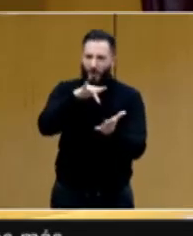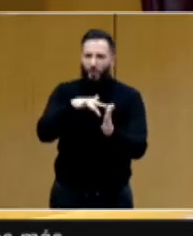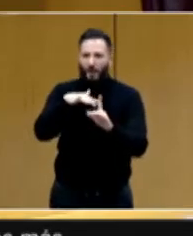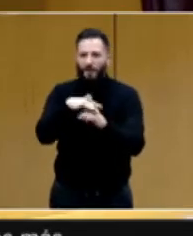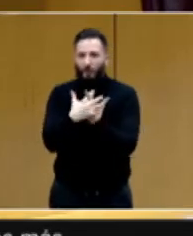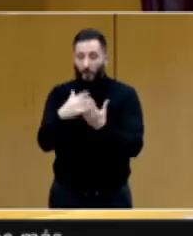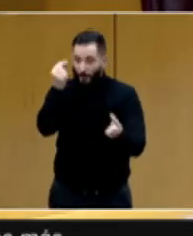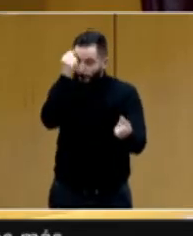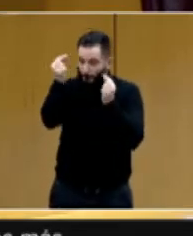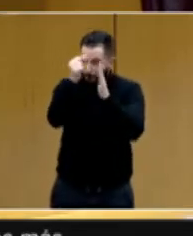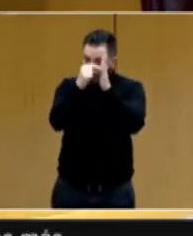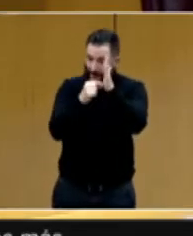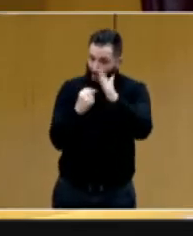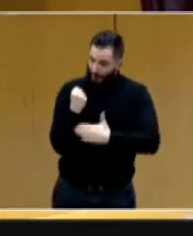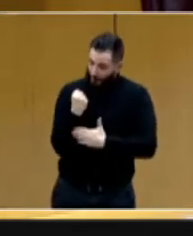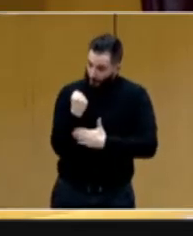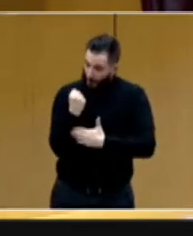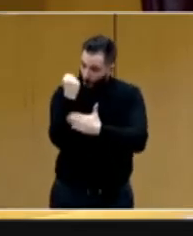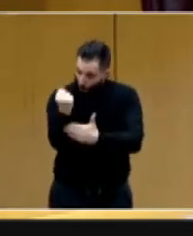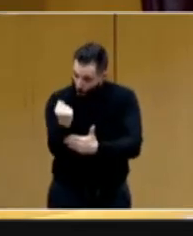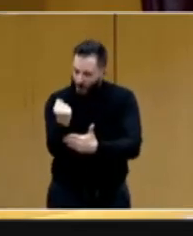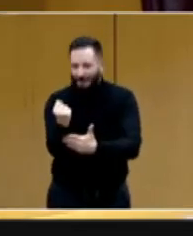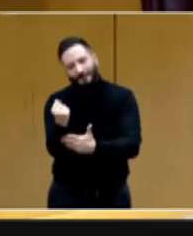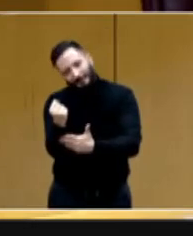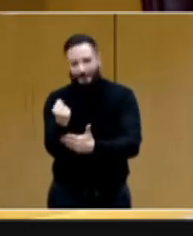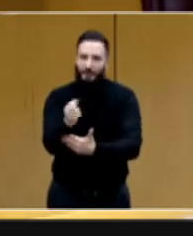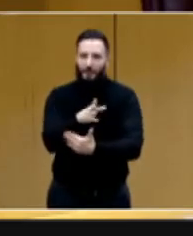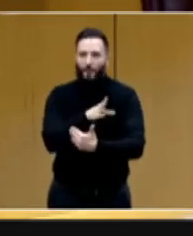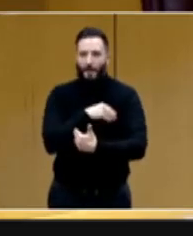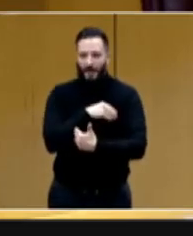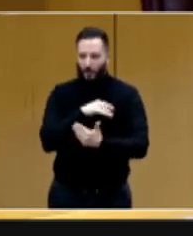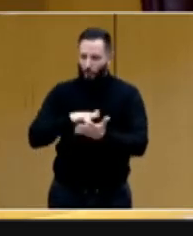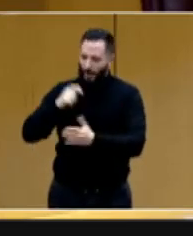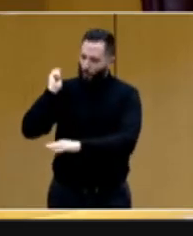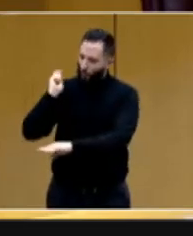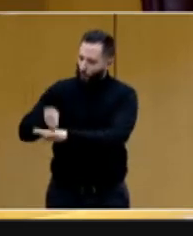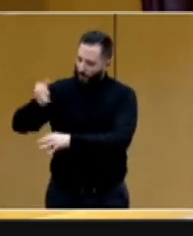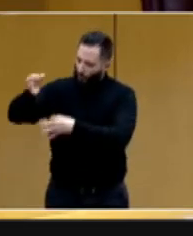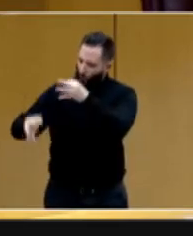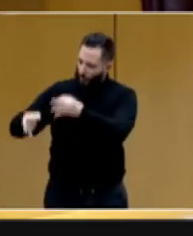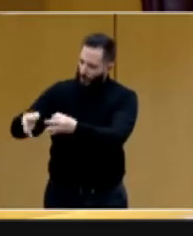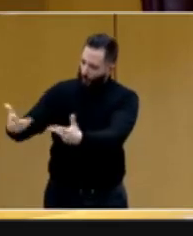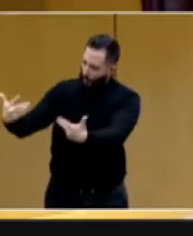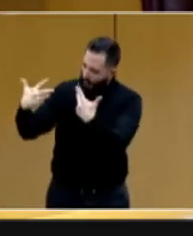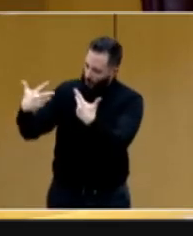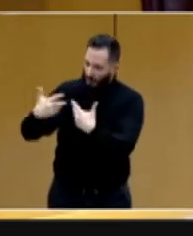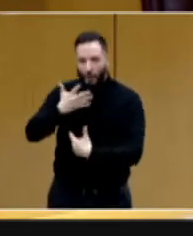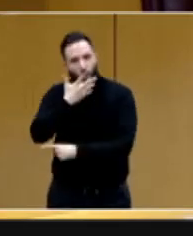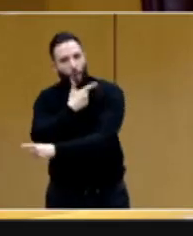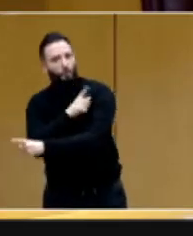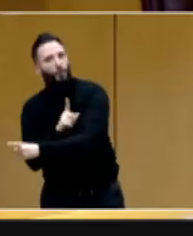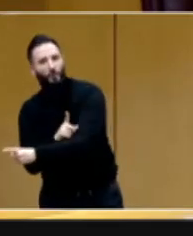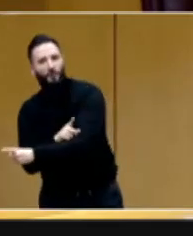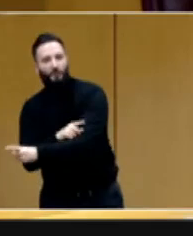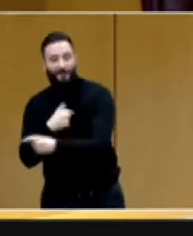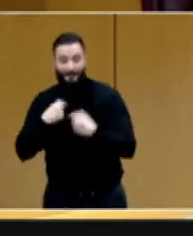de apoyo pues desgraciadamente son desconocidas por el operador jurídico que está aconsejando y que también y tenemos que hacer una labor de propaganda una labor